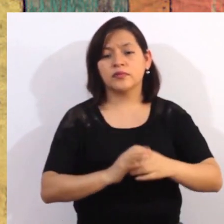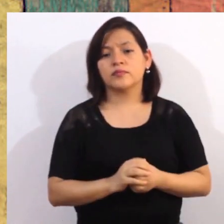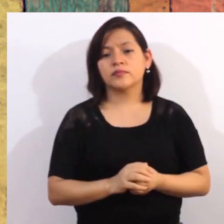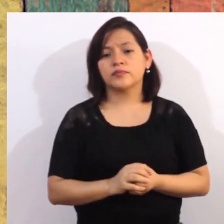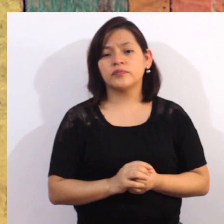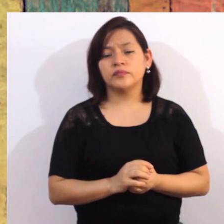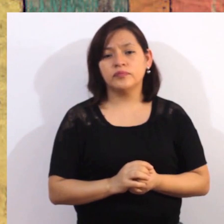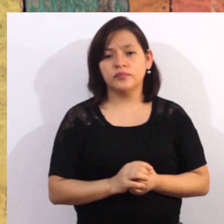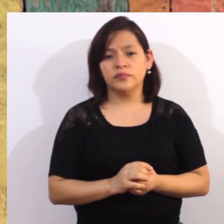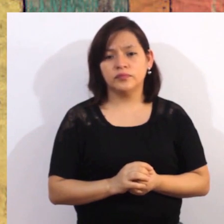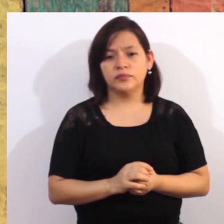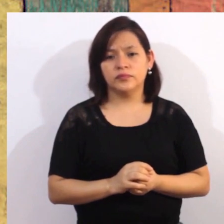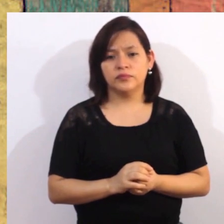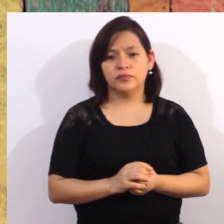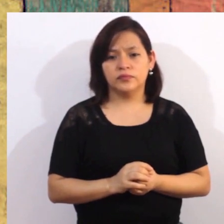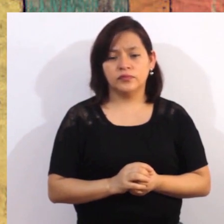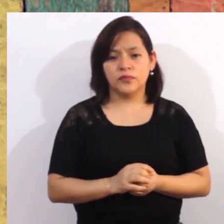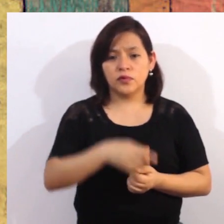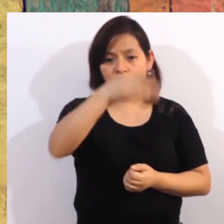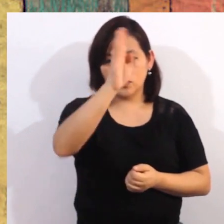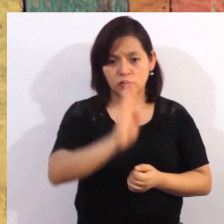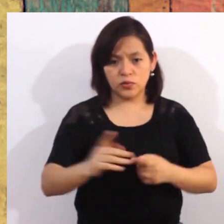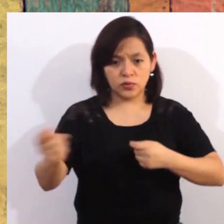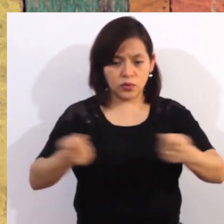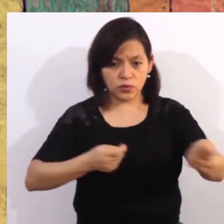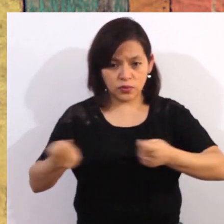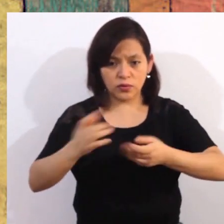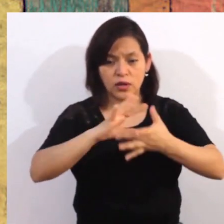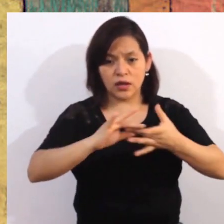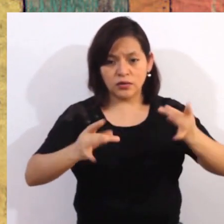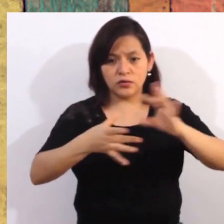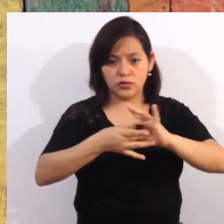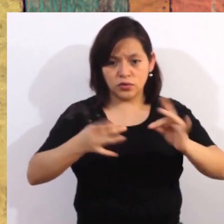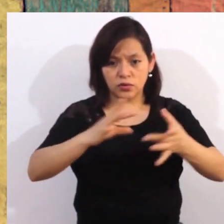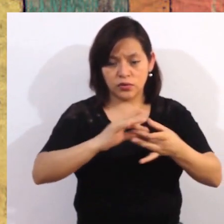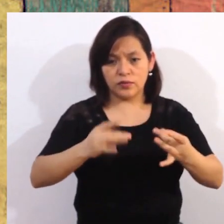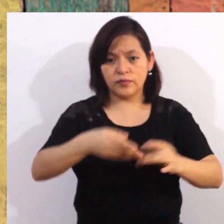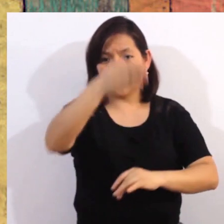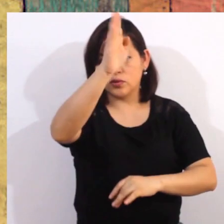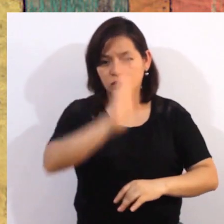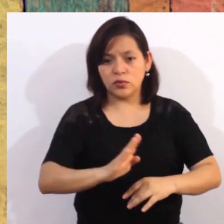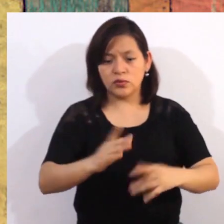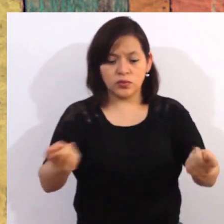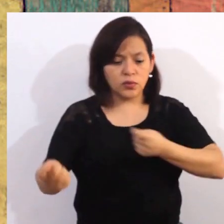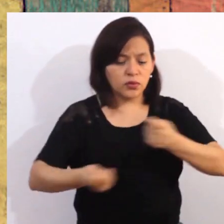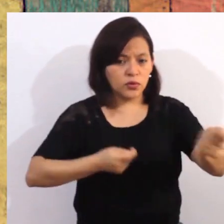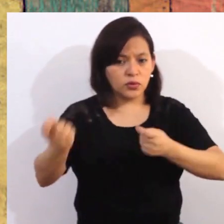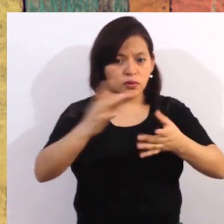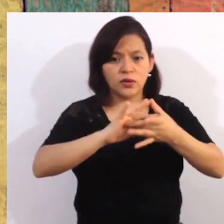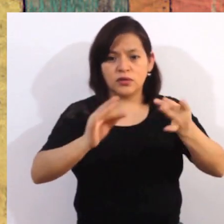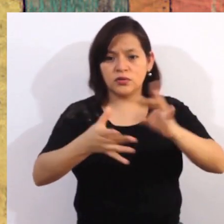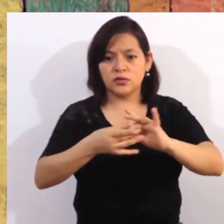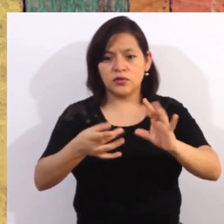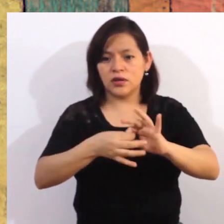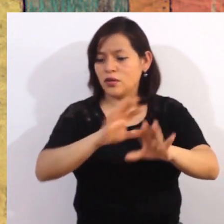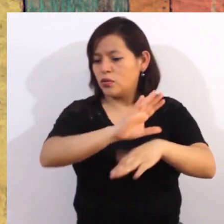otra vez. Dios controla la historia. Y mi querido hermano y amigo, Dios controla tu historia también. Dios controla